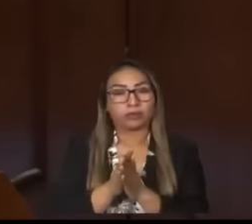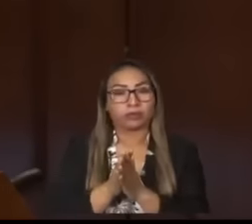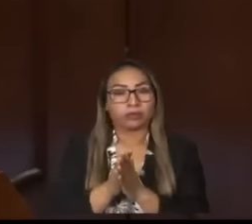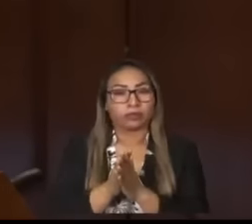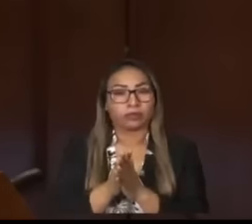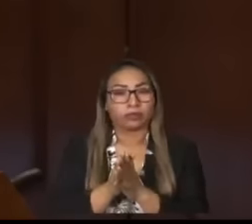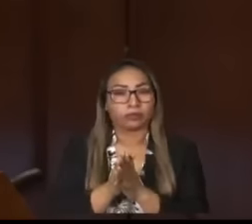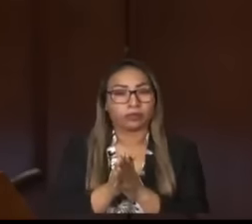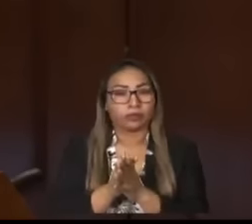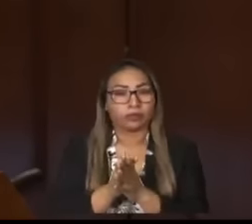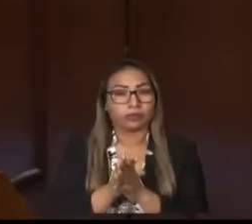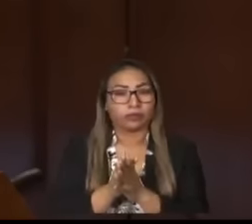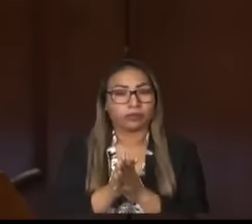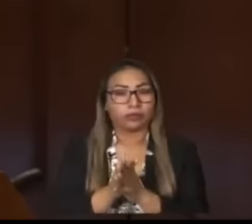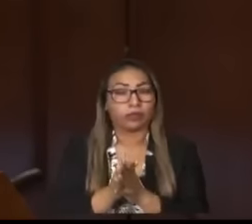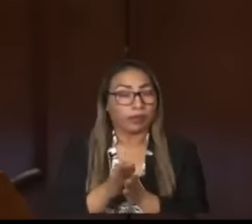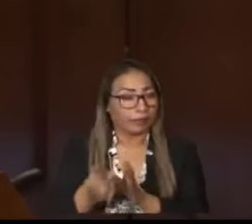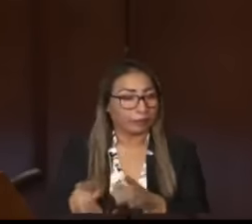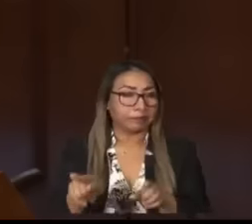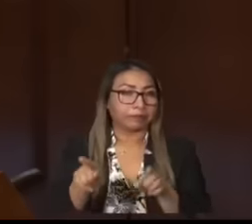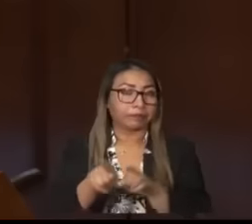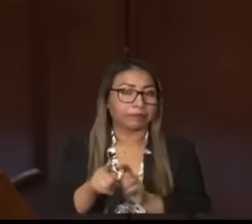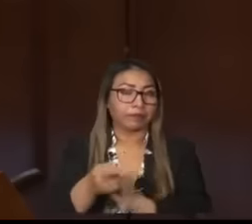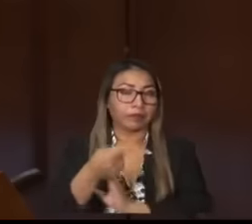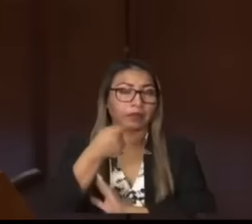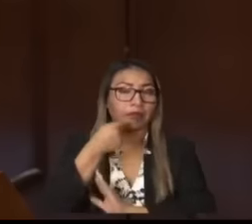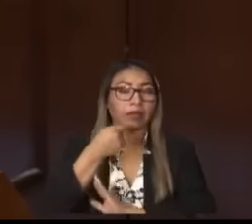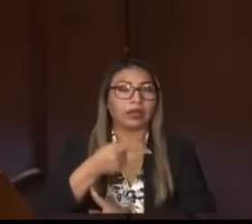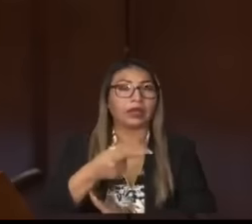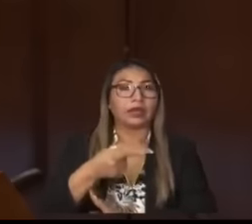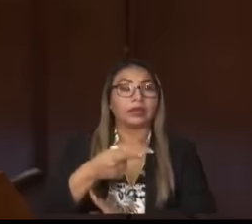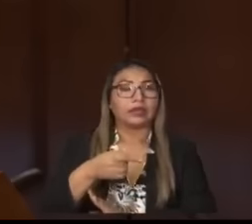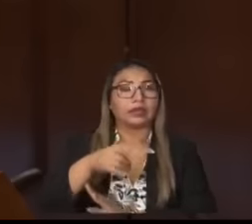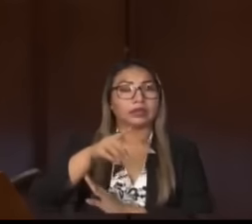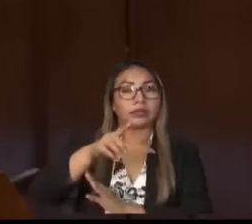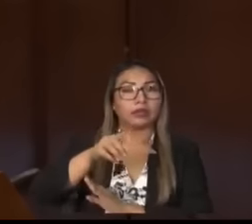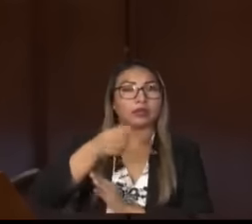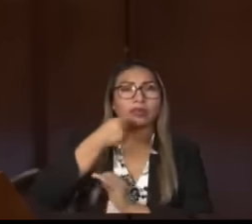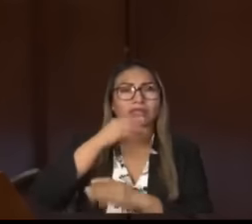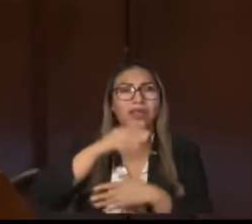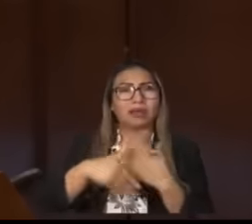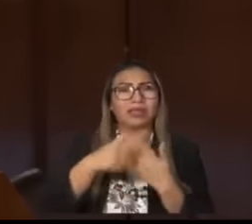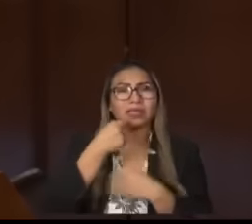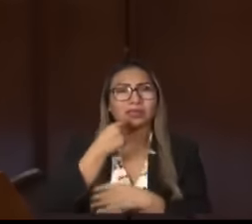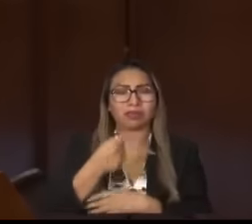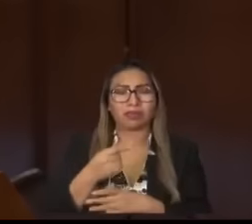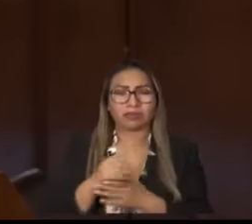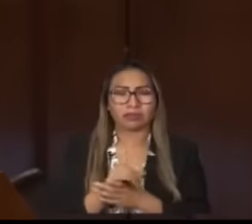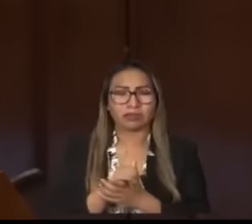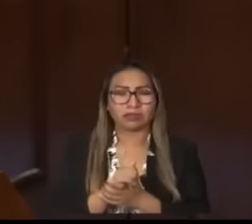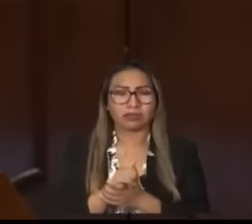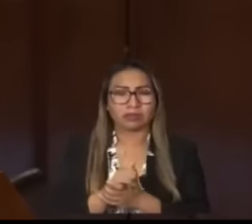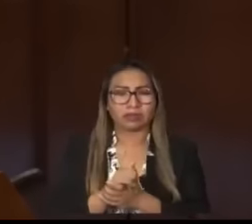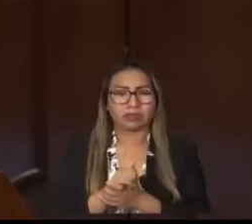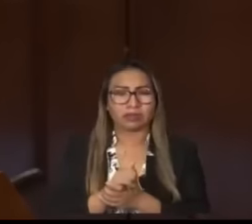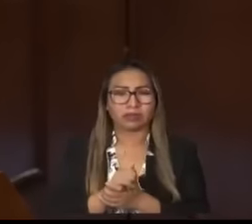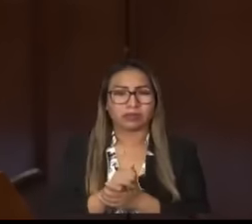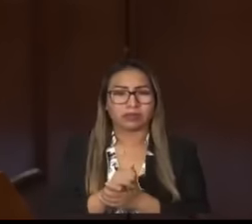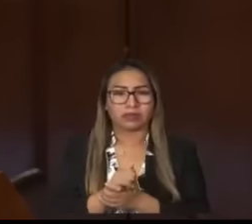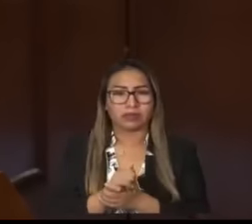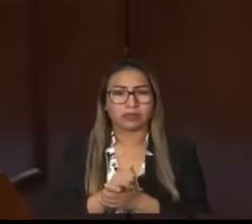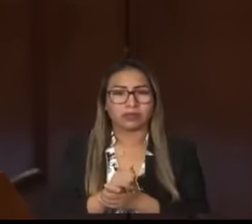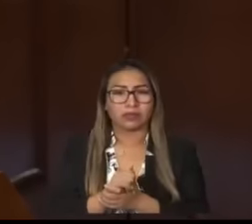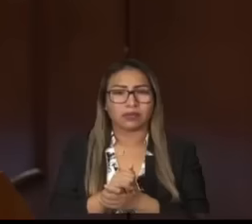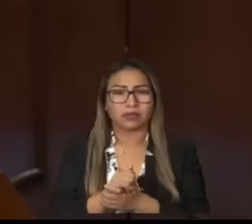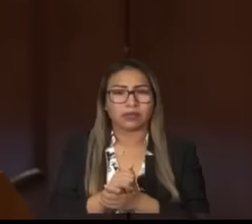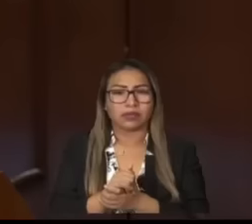Advertimos que la figura de Dino Mon en la Caja de Seguro Social no